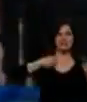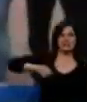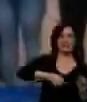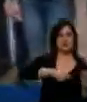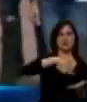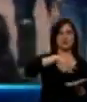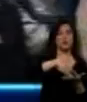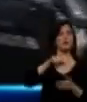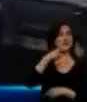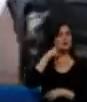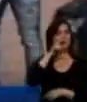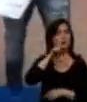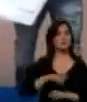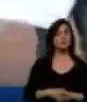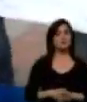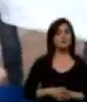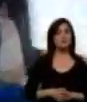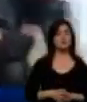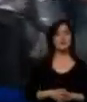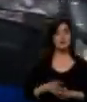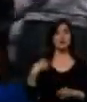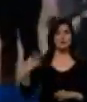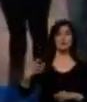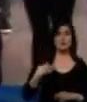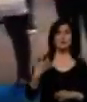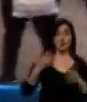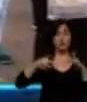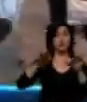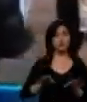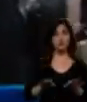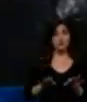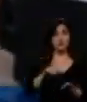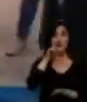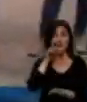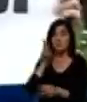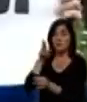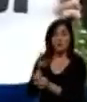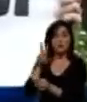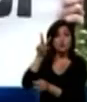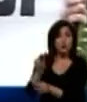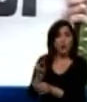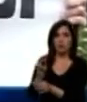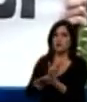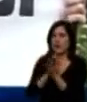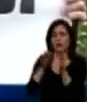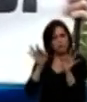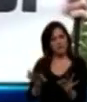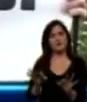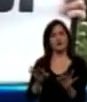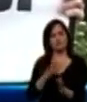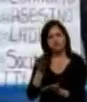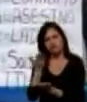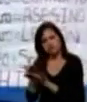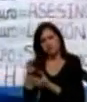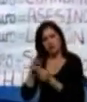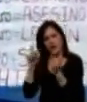Moreno también estuvo marcada por la protesta, pese a que se confirmó que no asistiría el presidente de Venezuela, Nicolás Maduro, a la